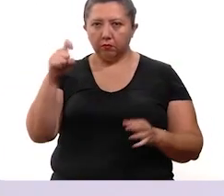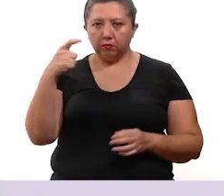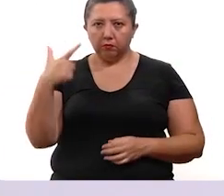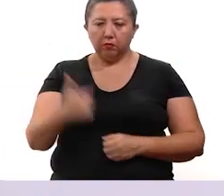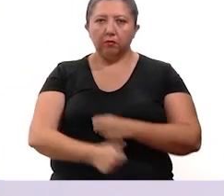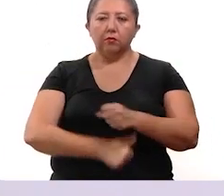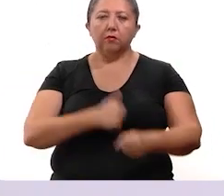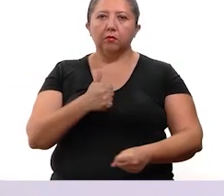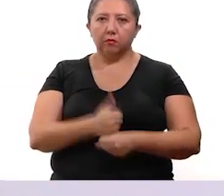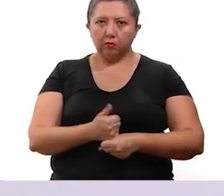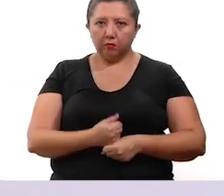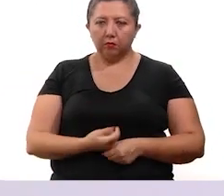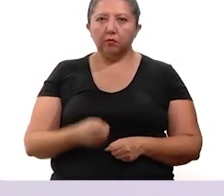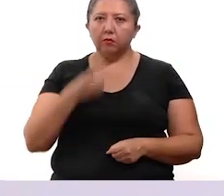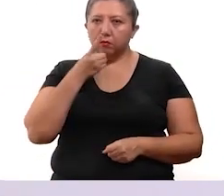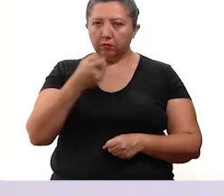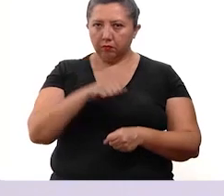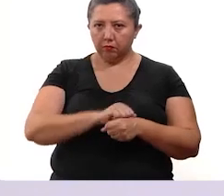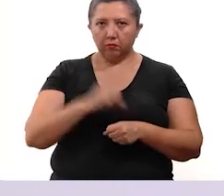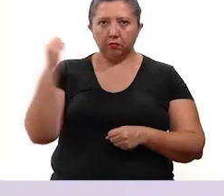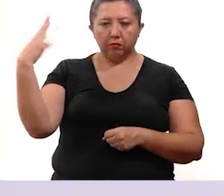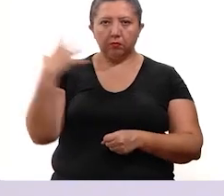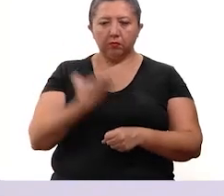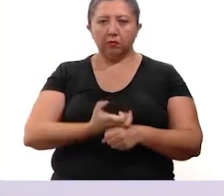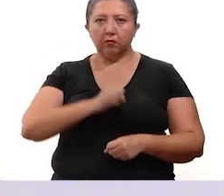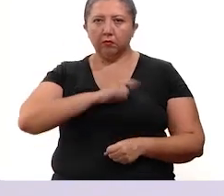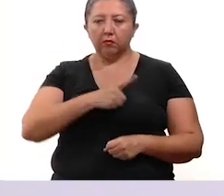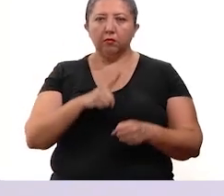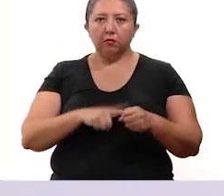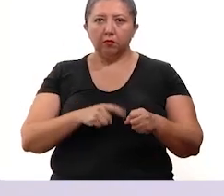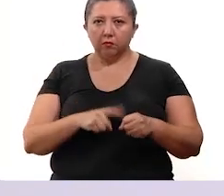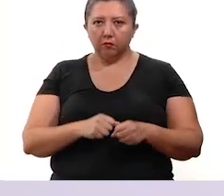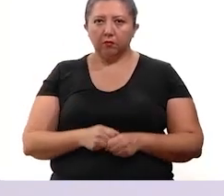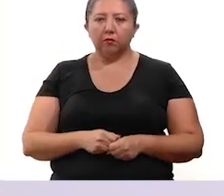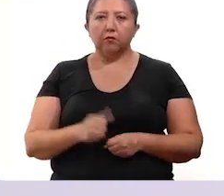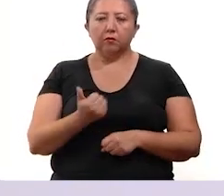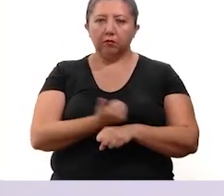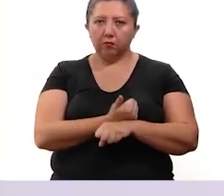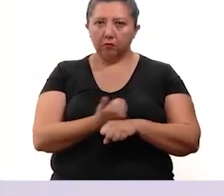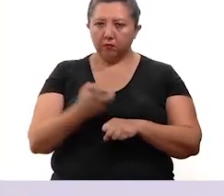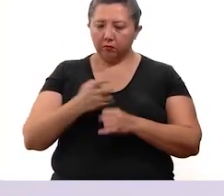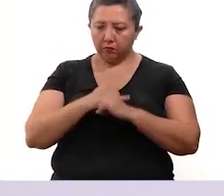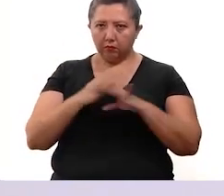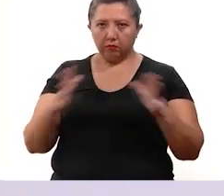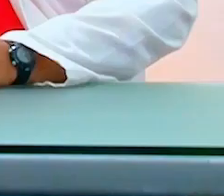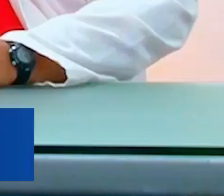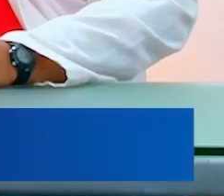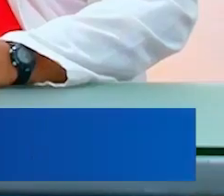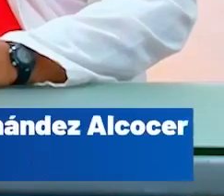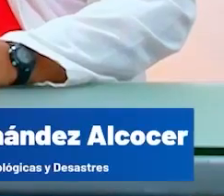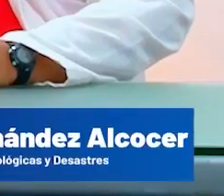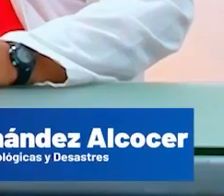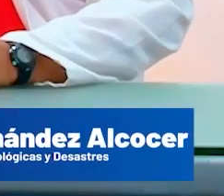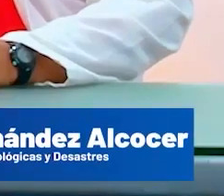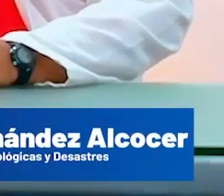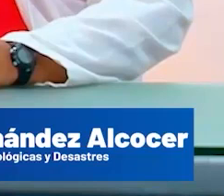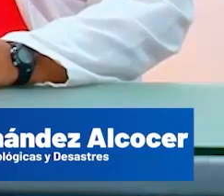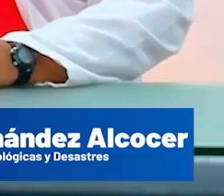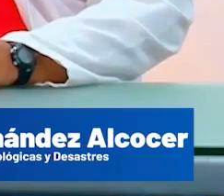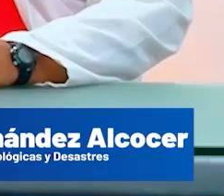a 107 años. Los indicadores semanales del Semáforo Estatal de Salud marcan color amarillo. Hasta aquí el reporte, Químico. Gracias,